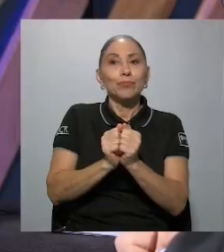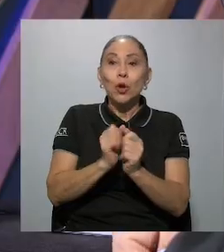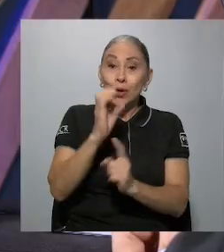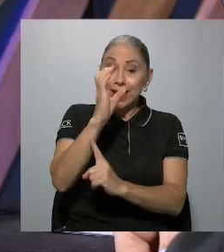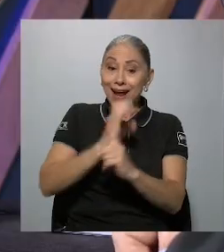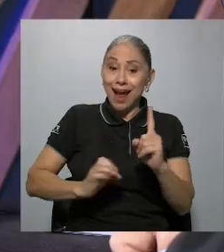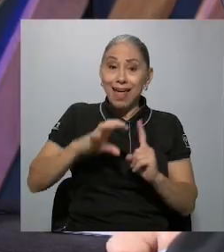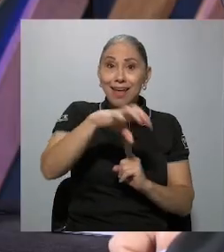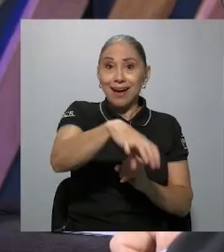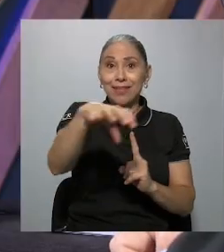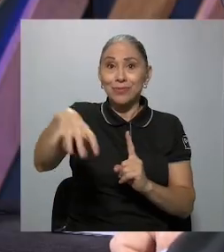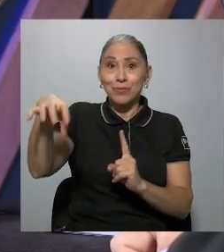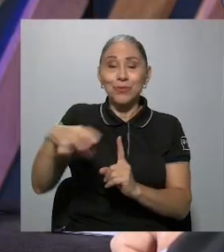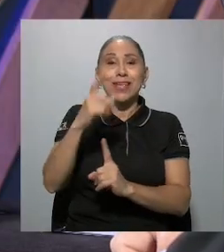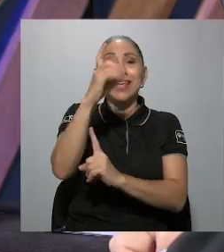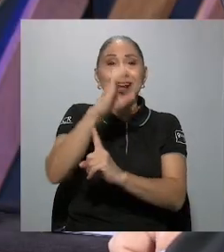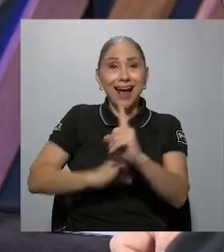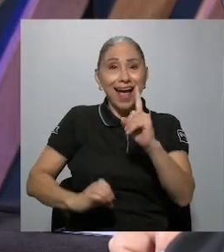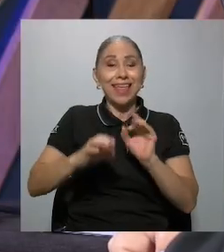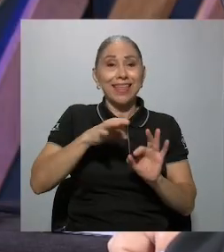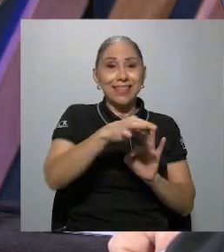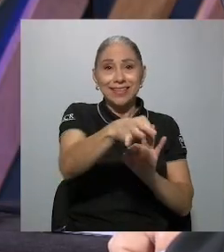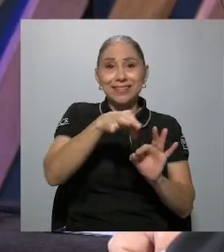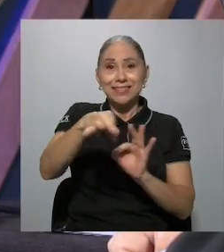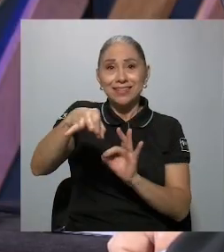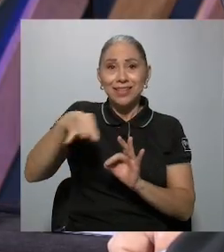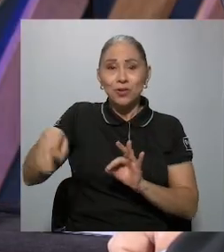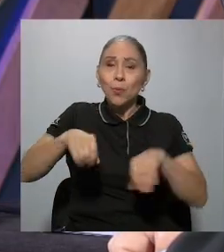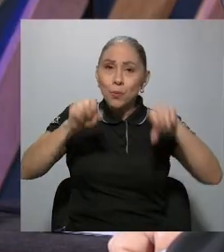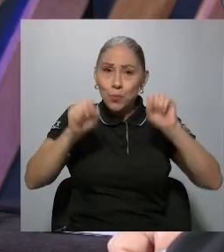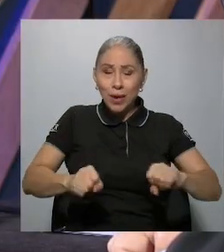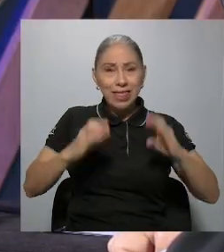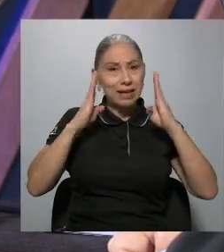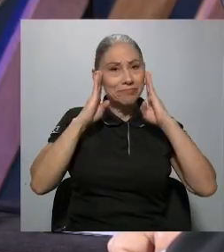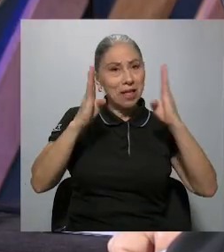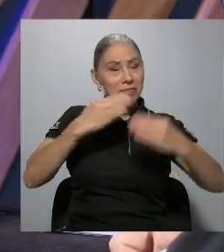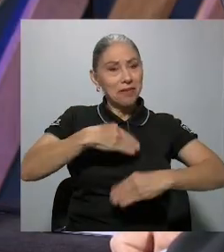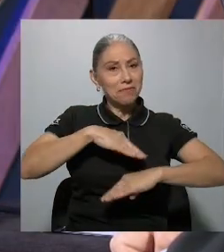respecto a lo que cada uno de los cantones